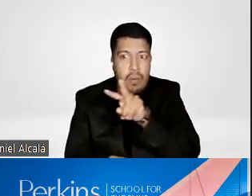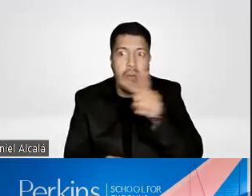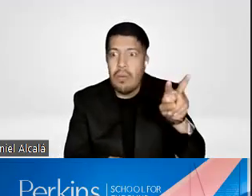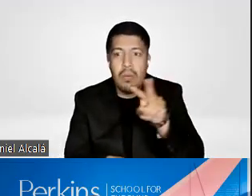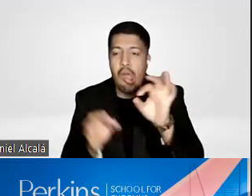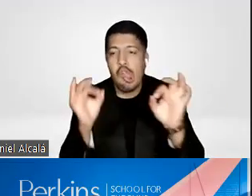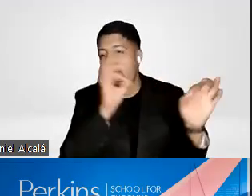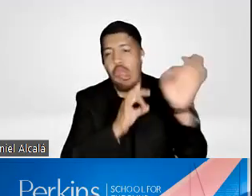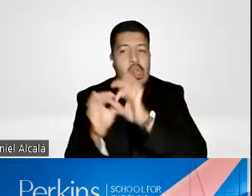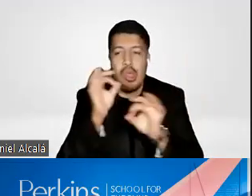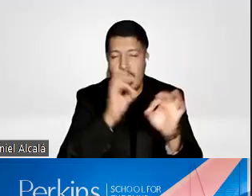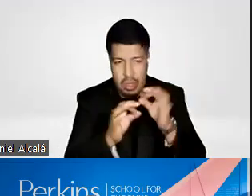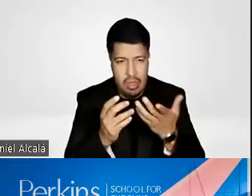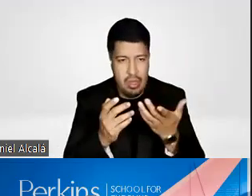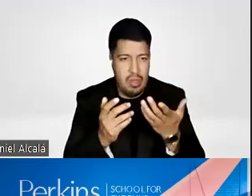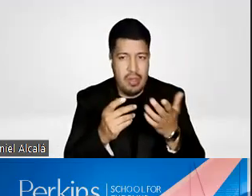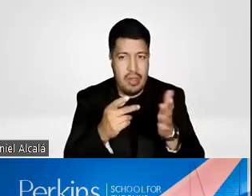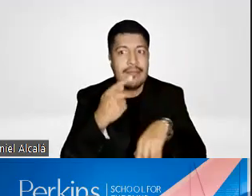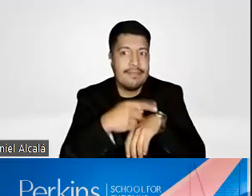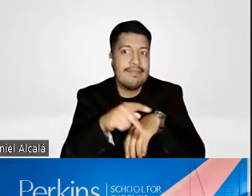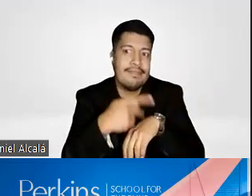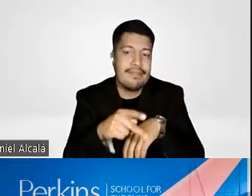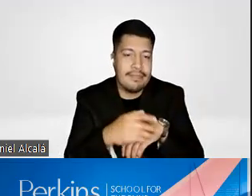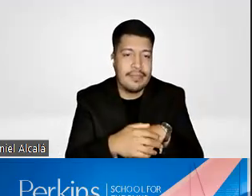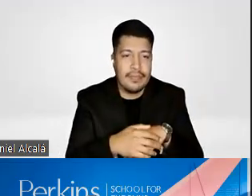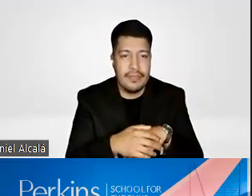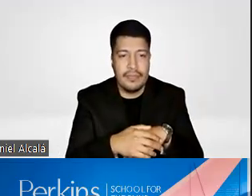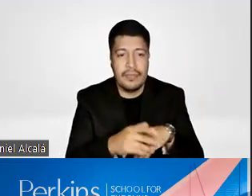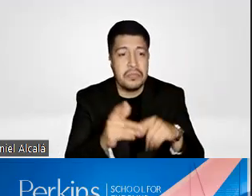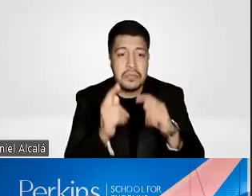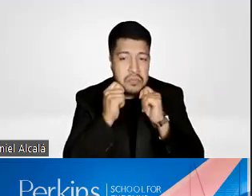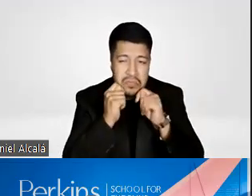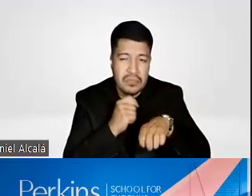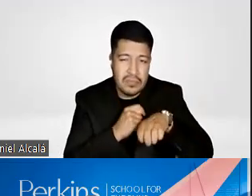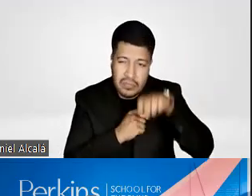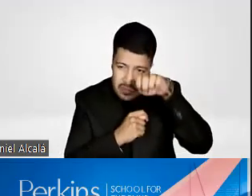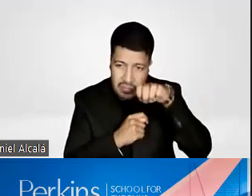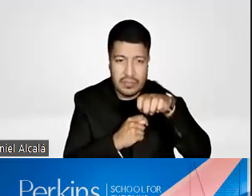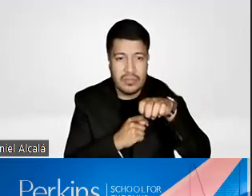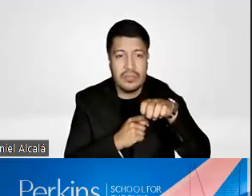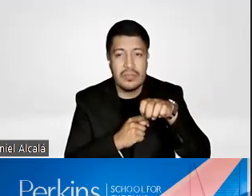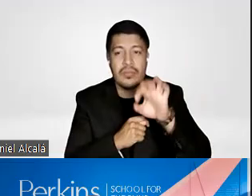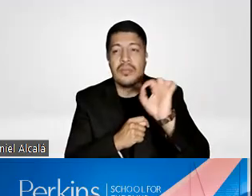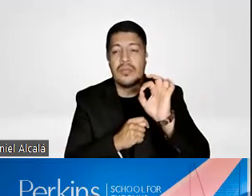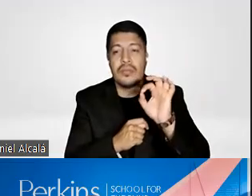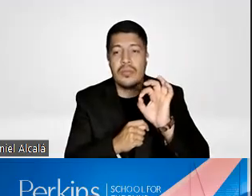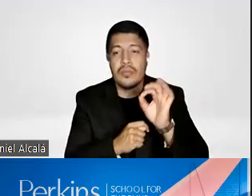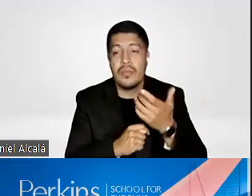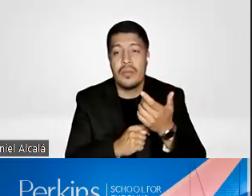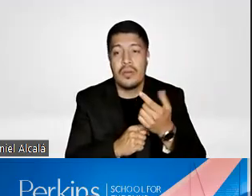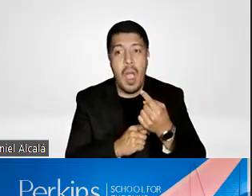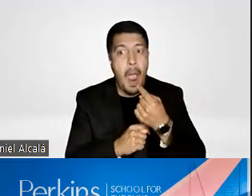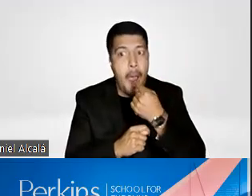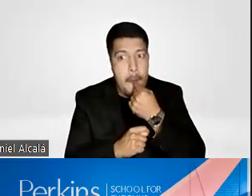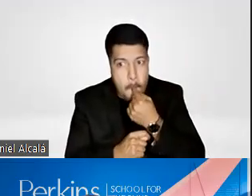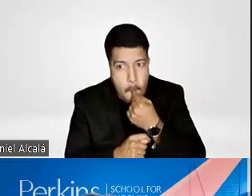alarma. Por ejemplo aquí a cualquier edad, la alteración de la succión o deglución siempre es un signo de alarma,